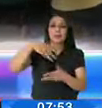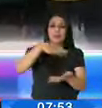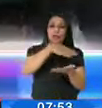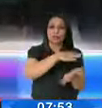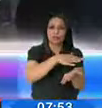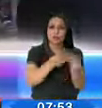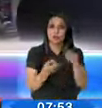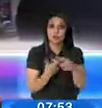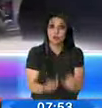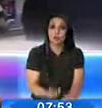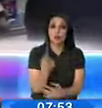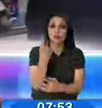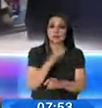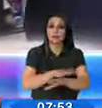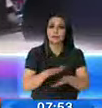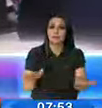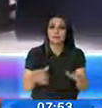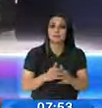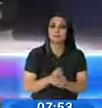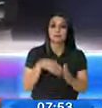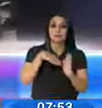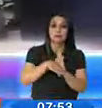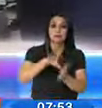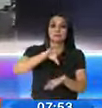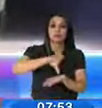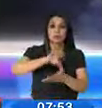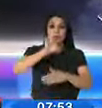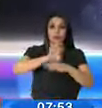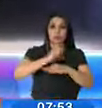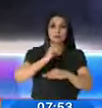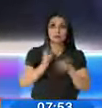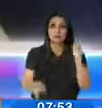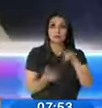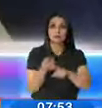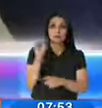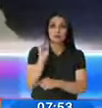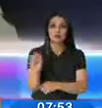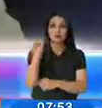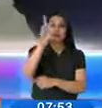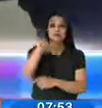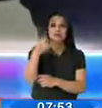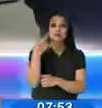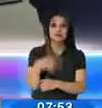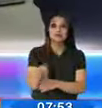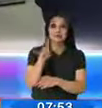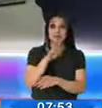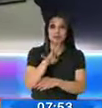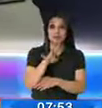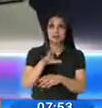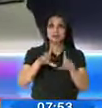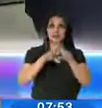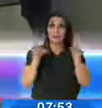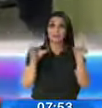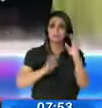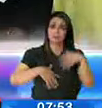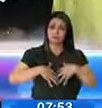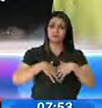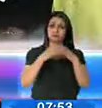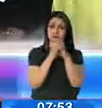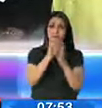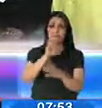actualmente estamos 11. Sin embargo, según el Banco Central del Ecuador, hasta octubre del 2017, el sector tuvo una recuperación